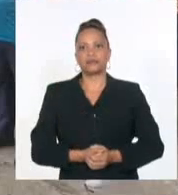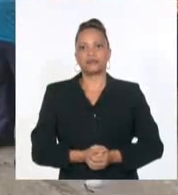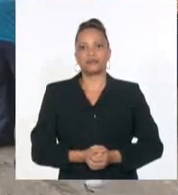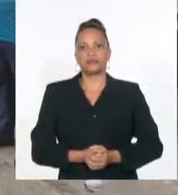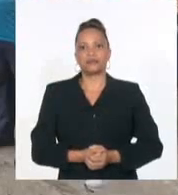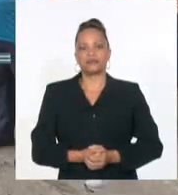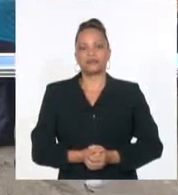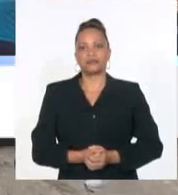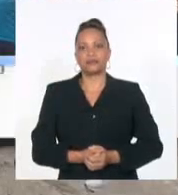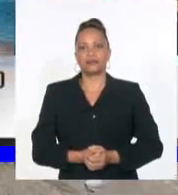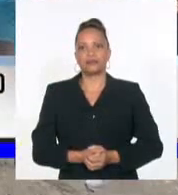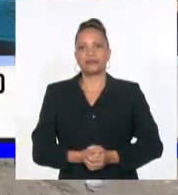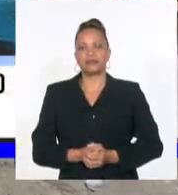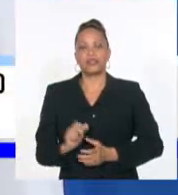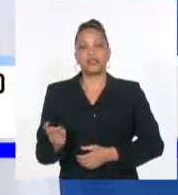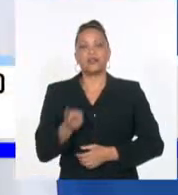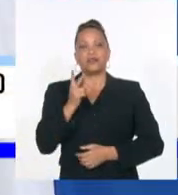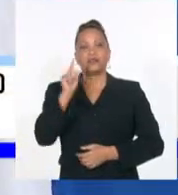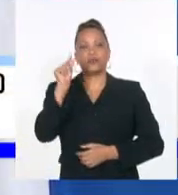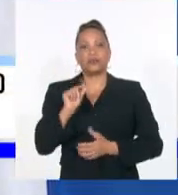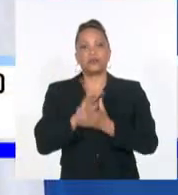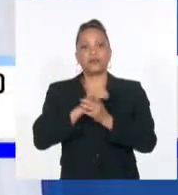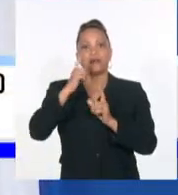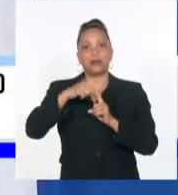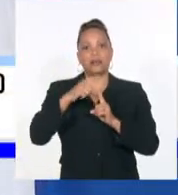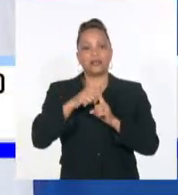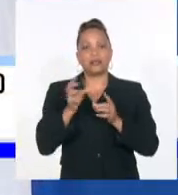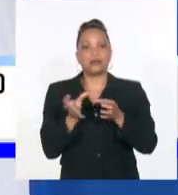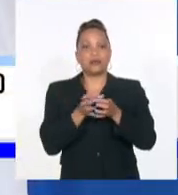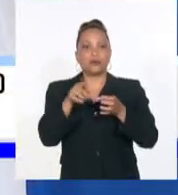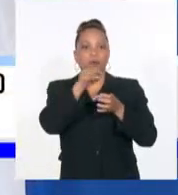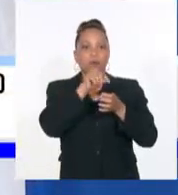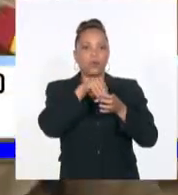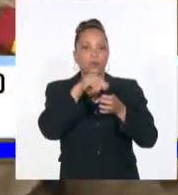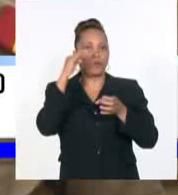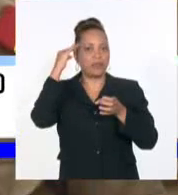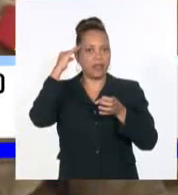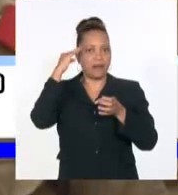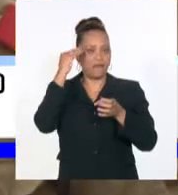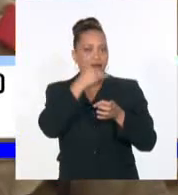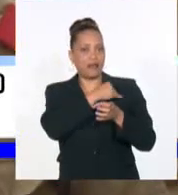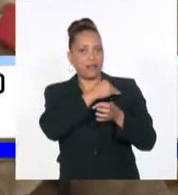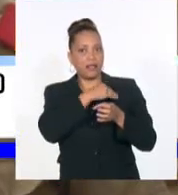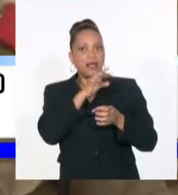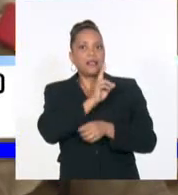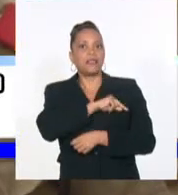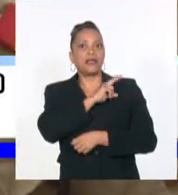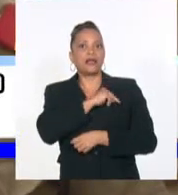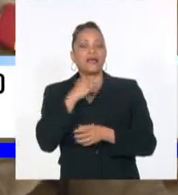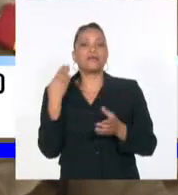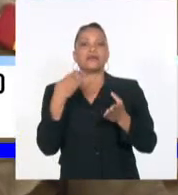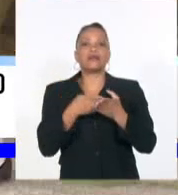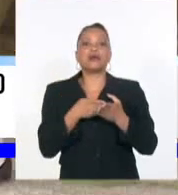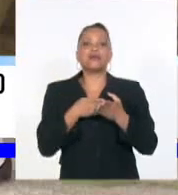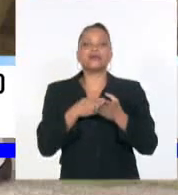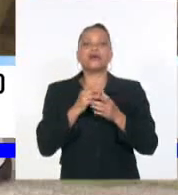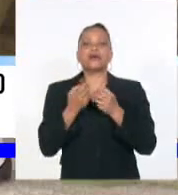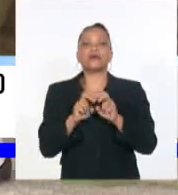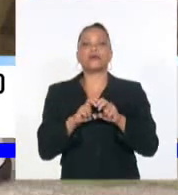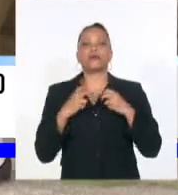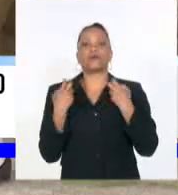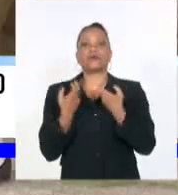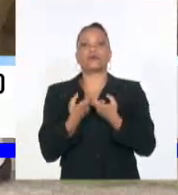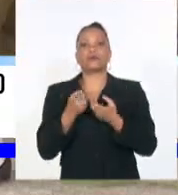La acreditación de dos matanceros pertenecientes a las Fuerzas Armadas Revolucionarias como delegados directos al duodécimo Congreso de la Unión de